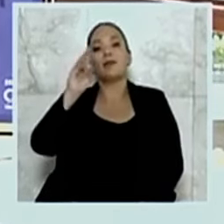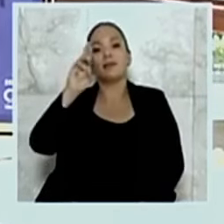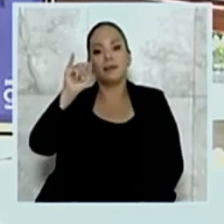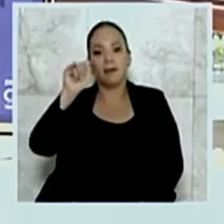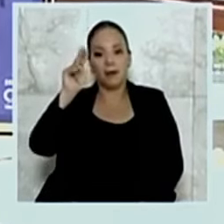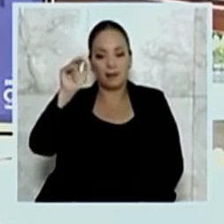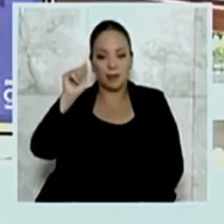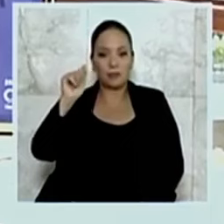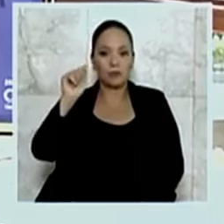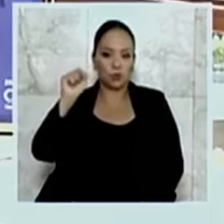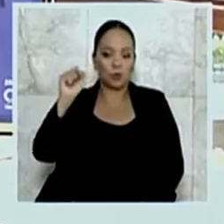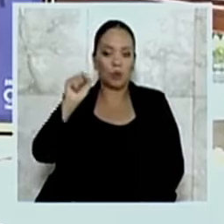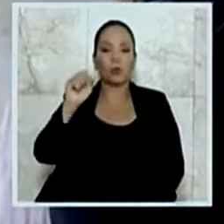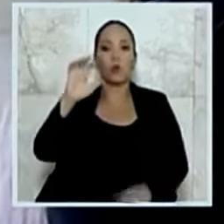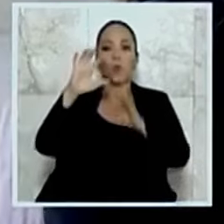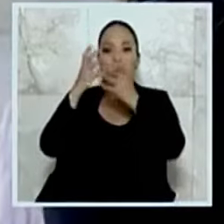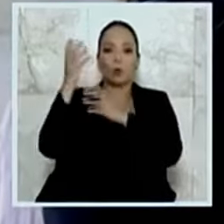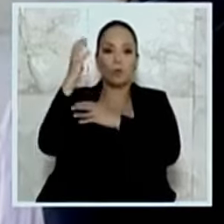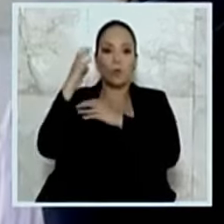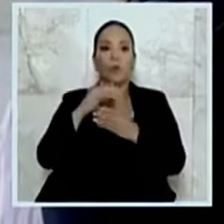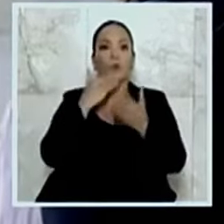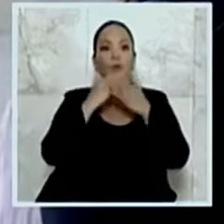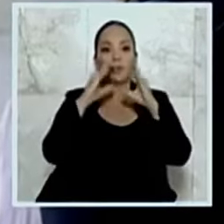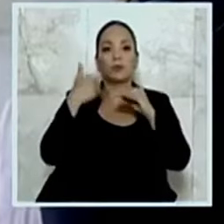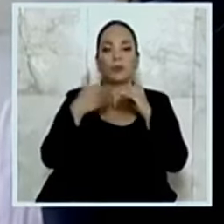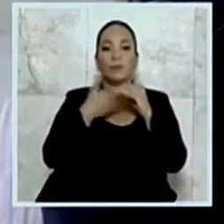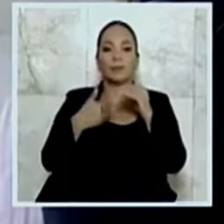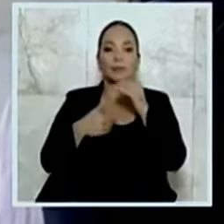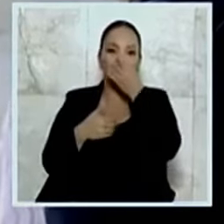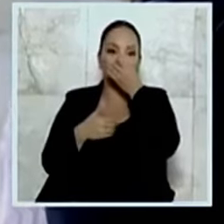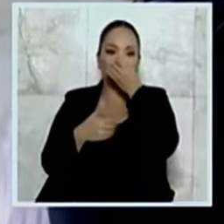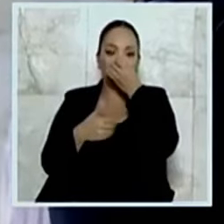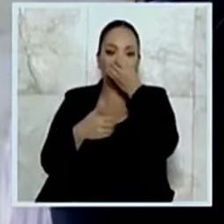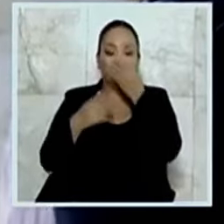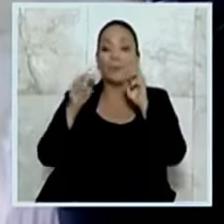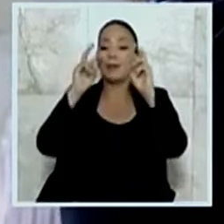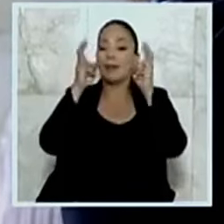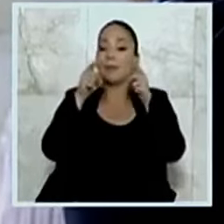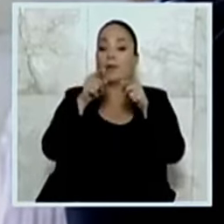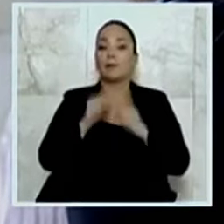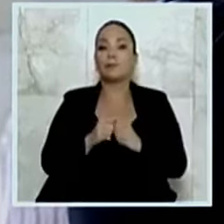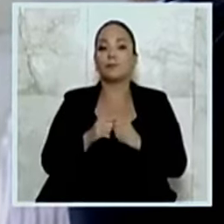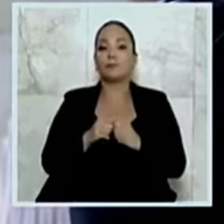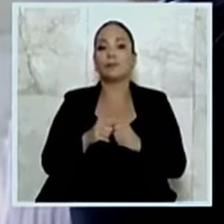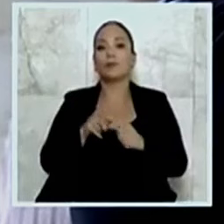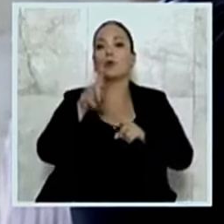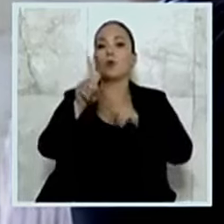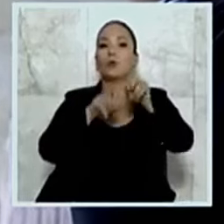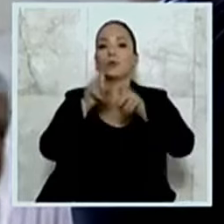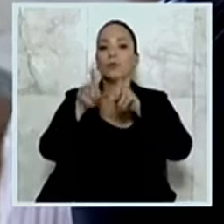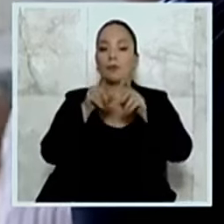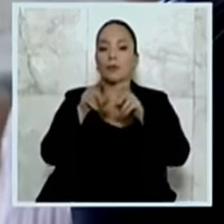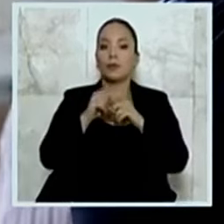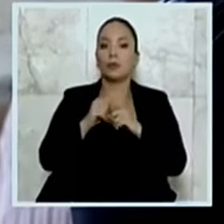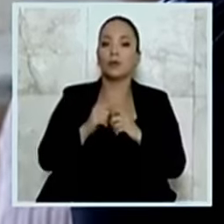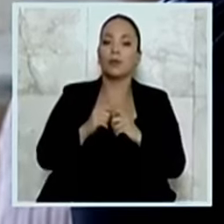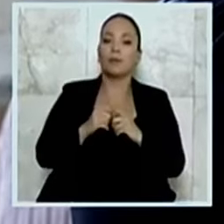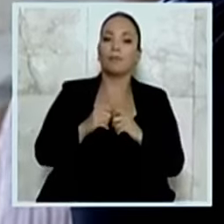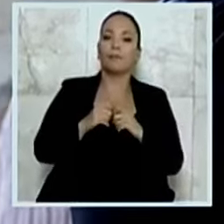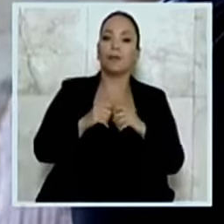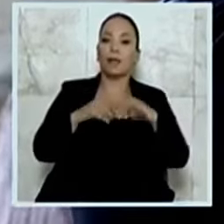parte hay que ver el impacto ambiental, pero vamos para adelante. Muchas gracias, don Oscar. Continuamos con Adriana Solano de El